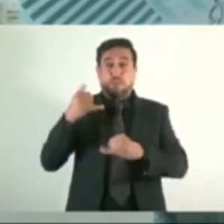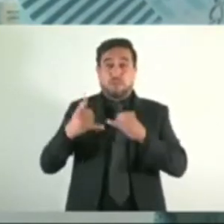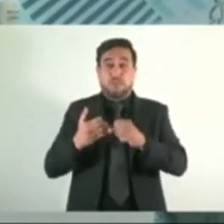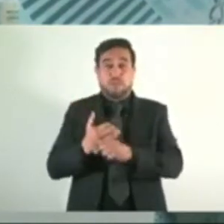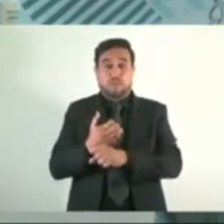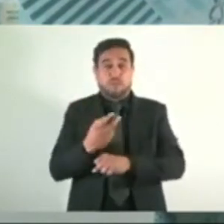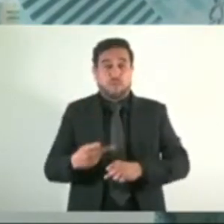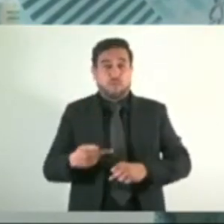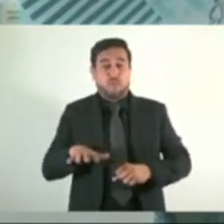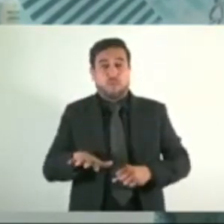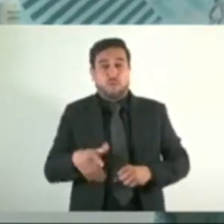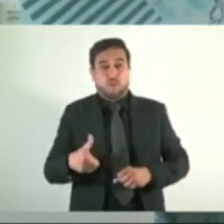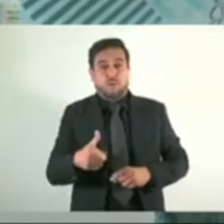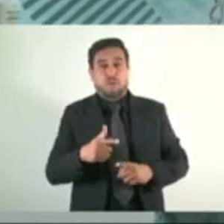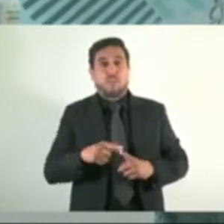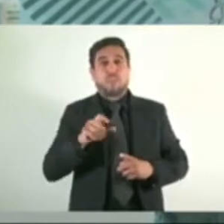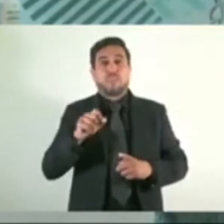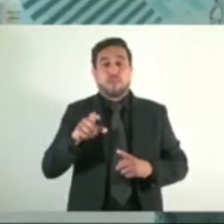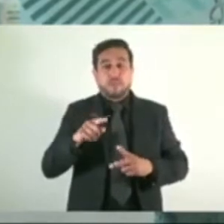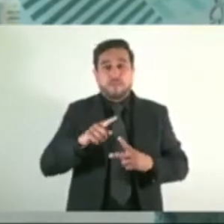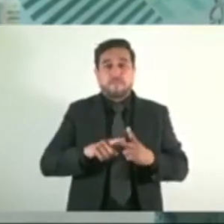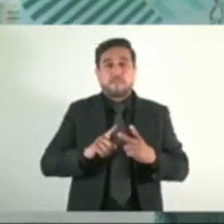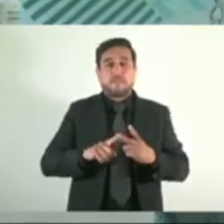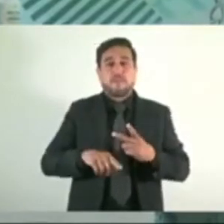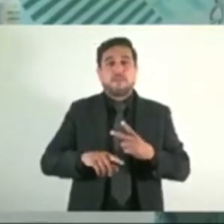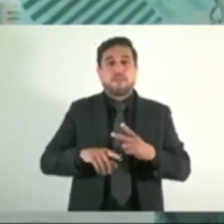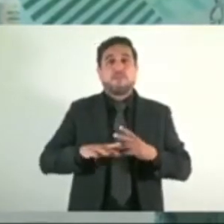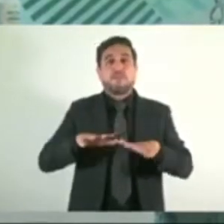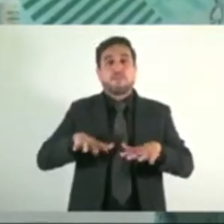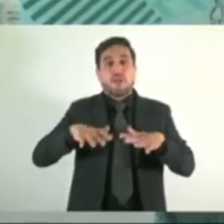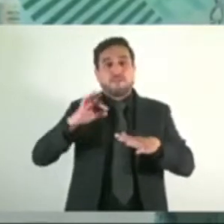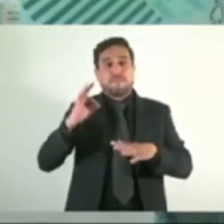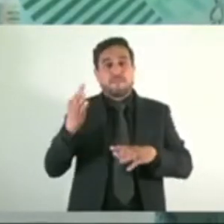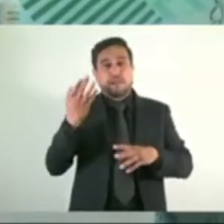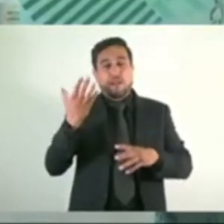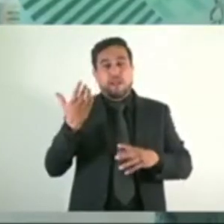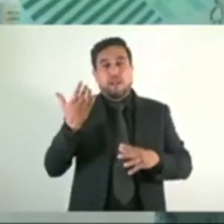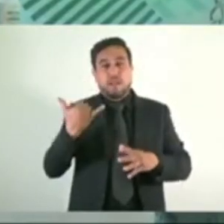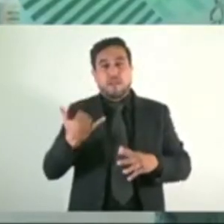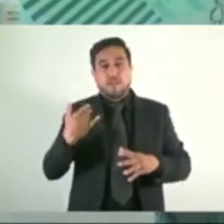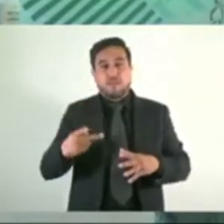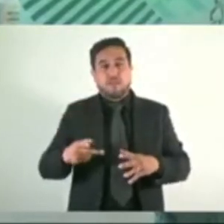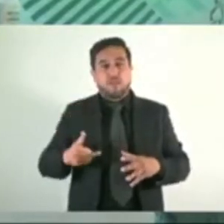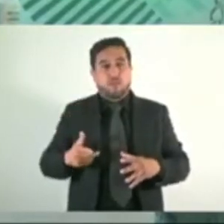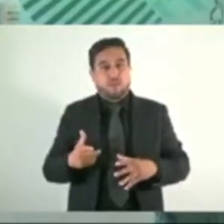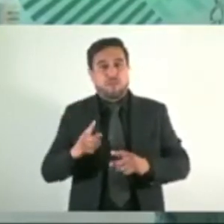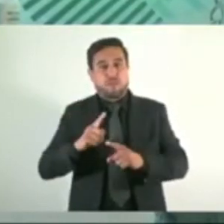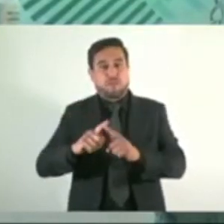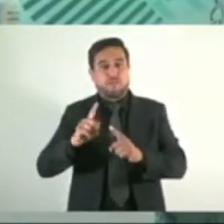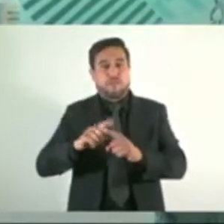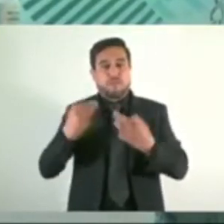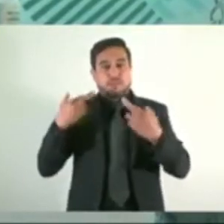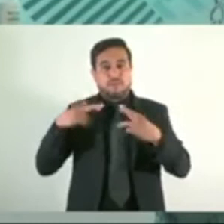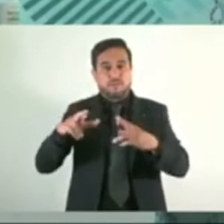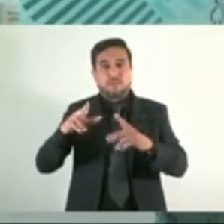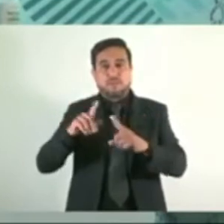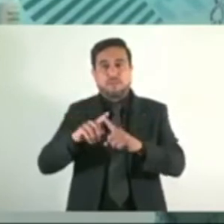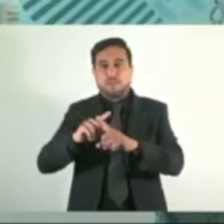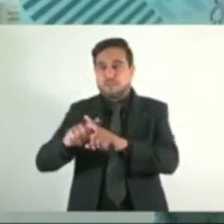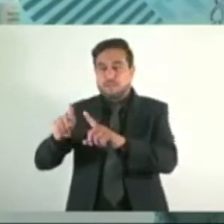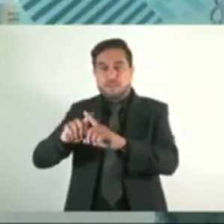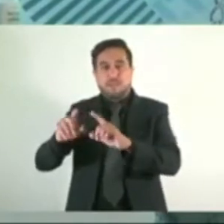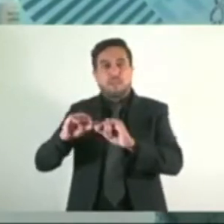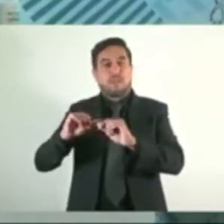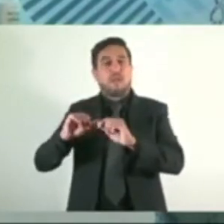Guanajuato, funcionarios de los tribunales federales y locales, representantes de los organismos autónomos,